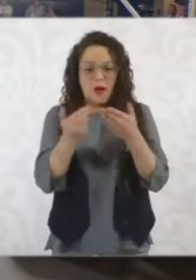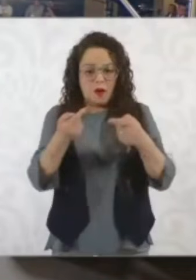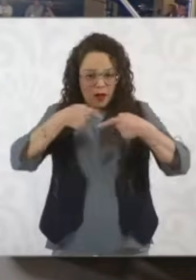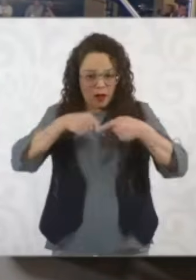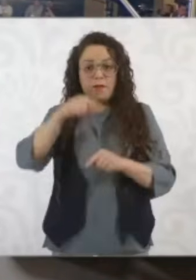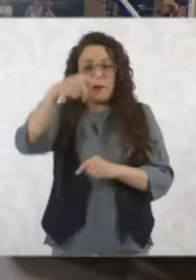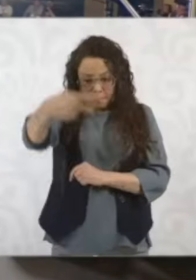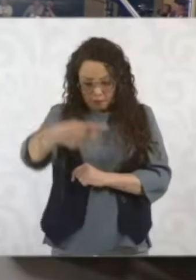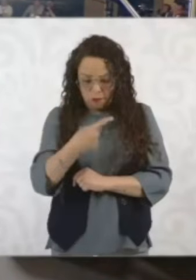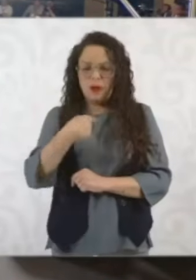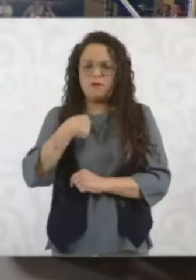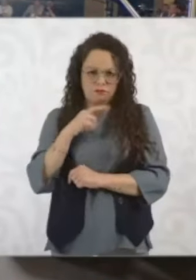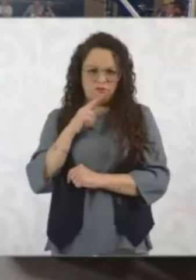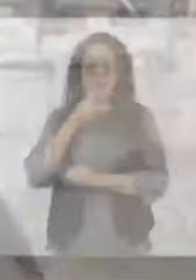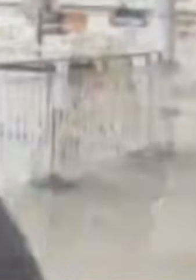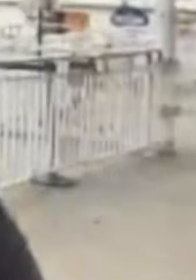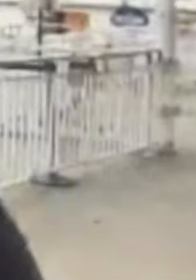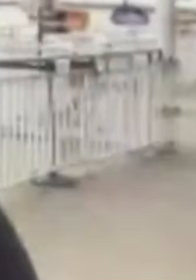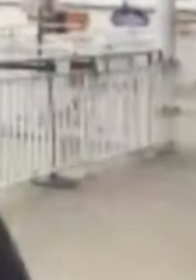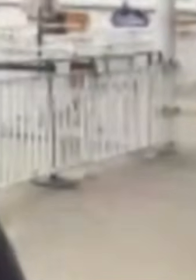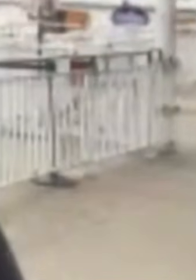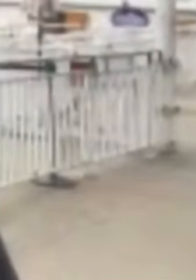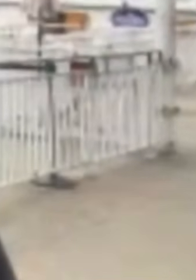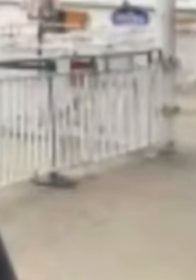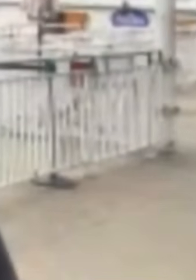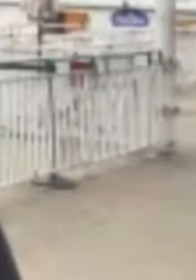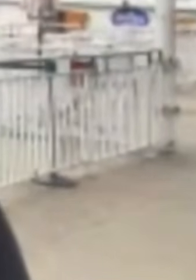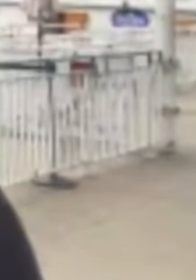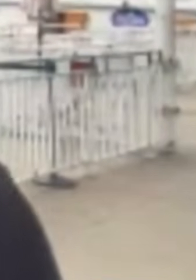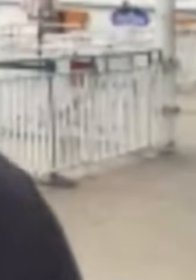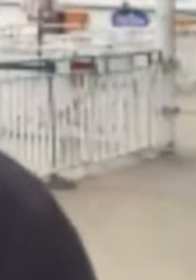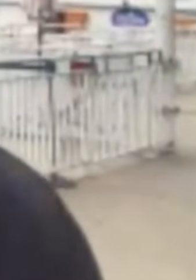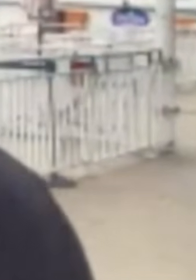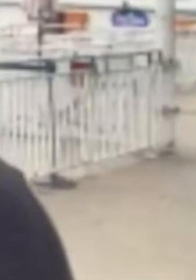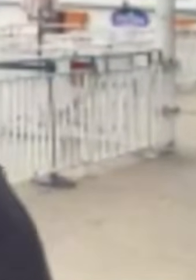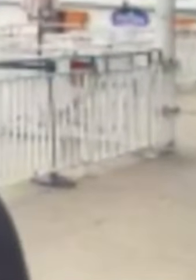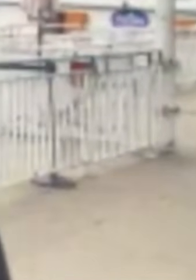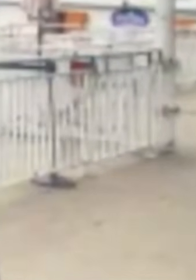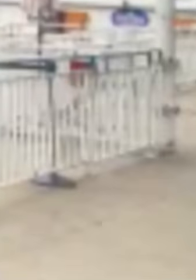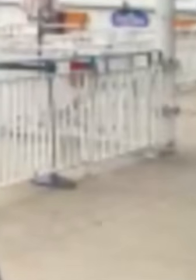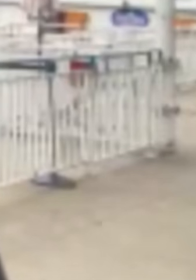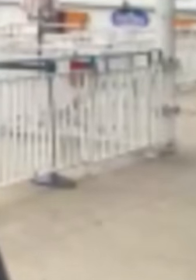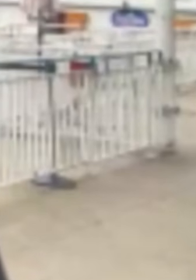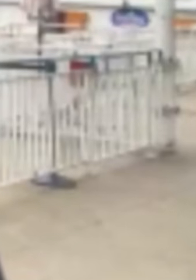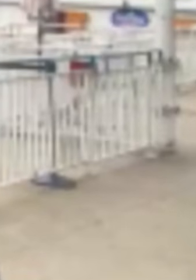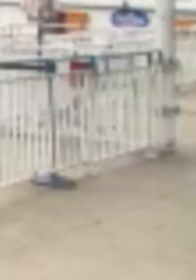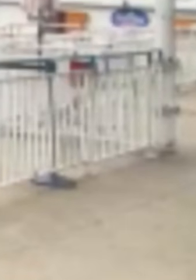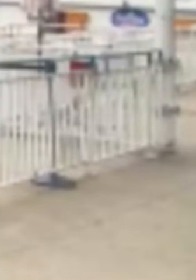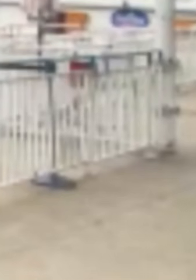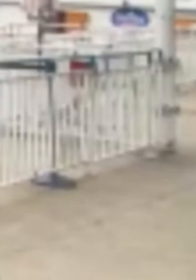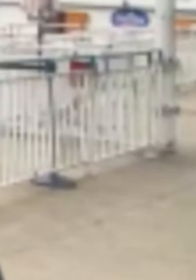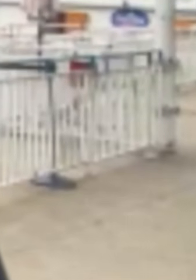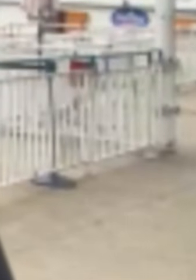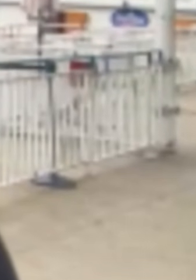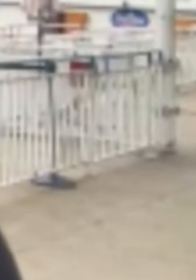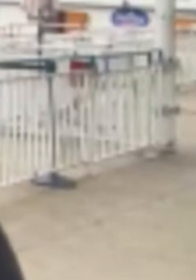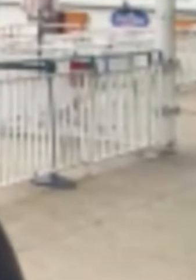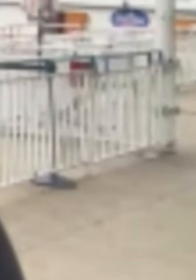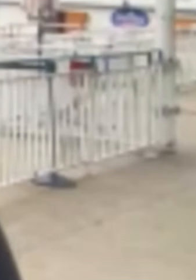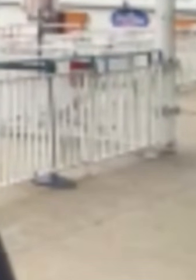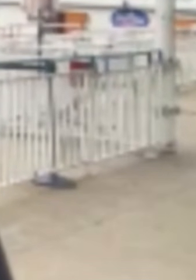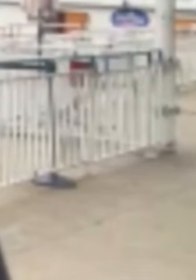preguntas. Así exhibe la red de réplica, de